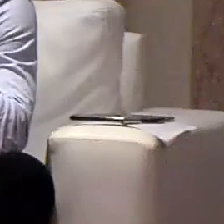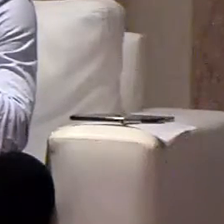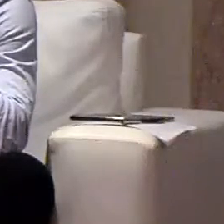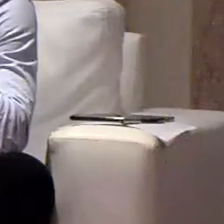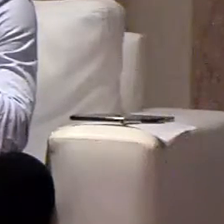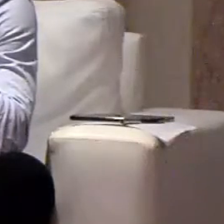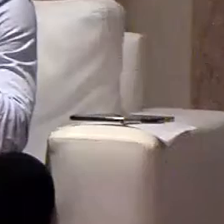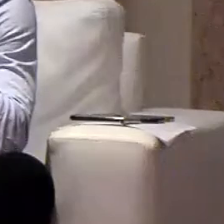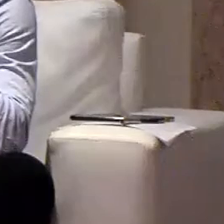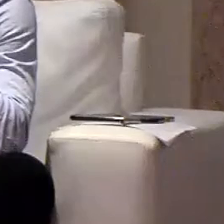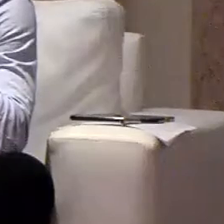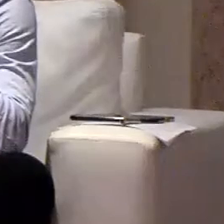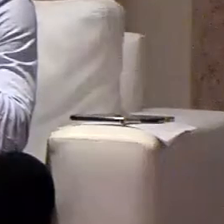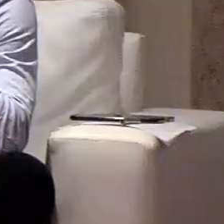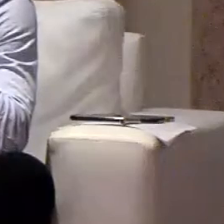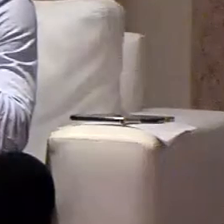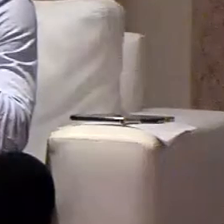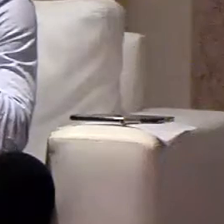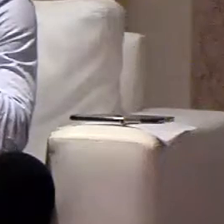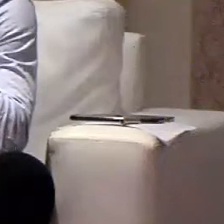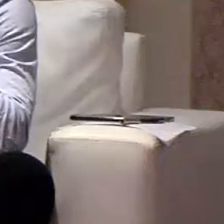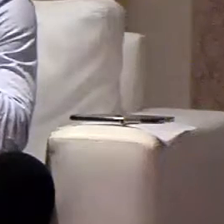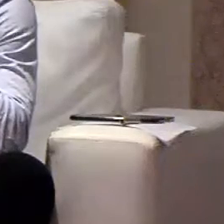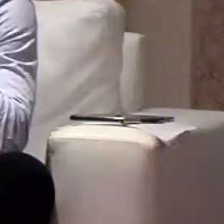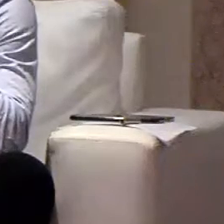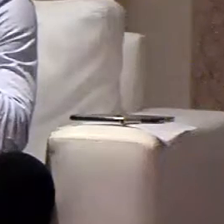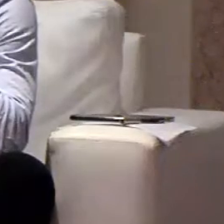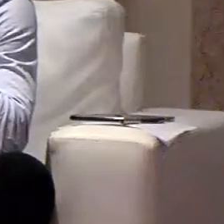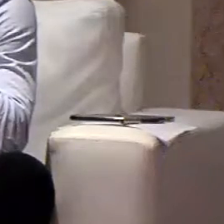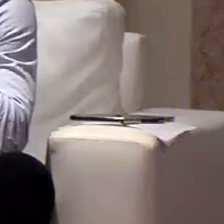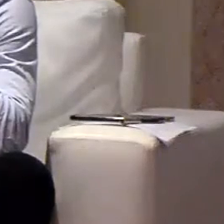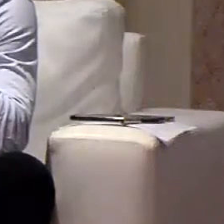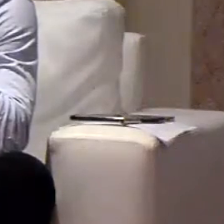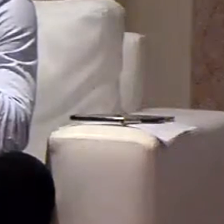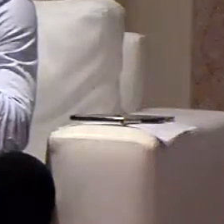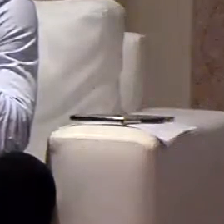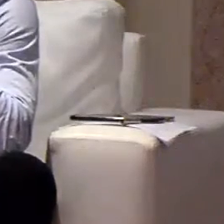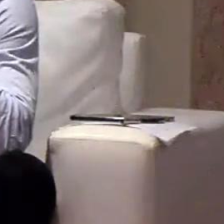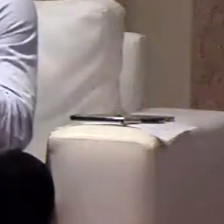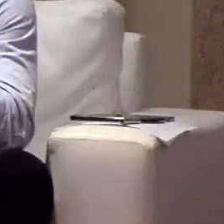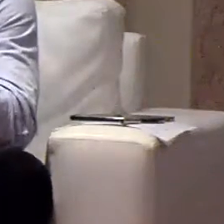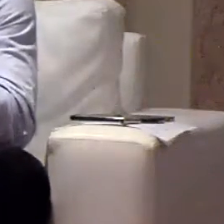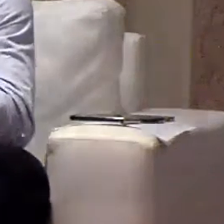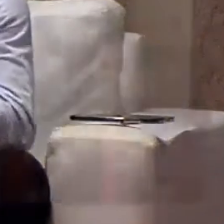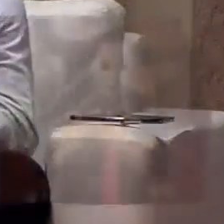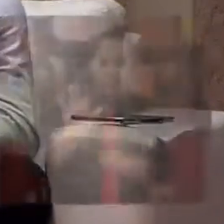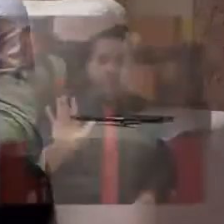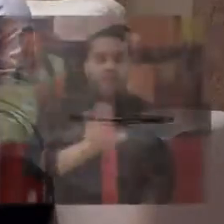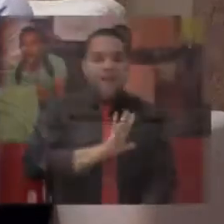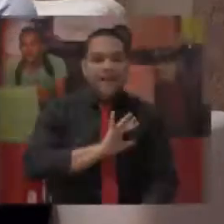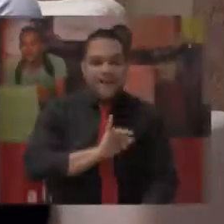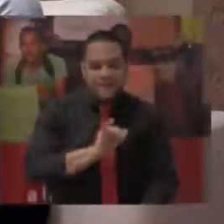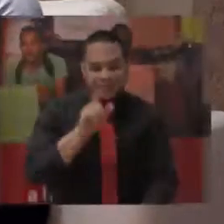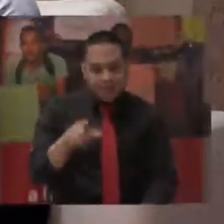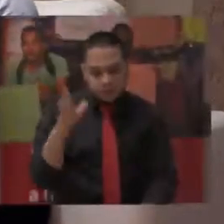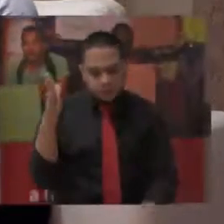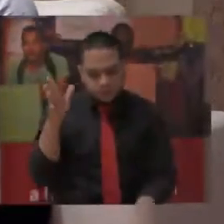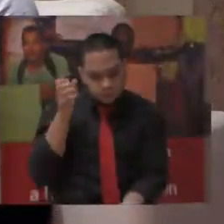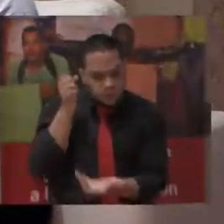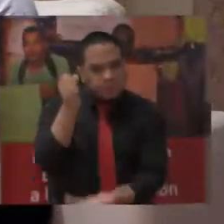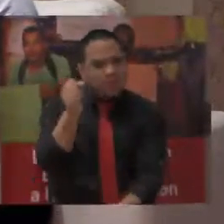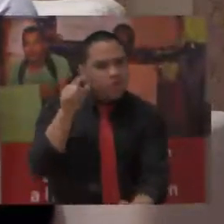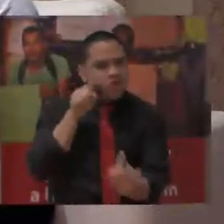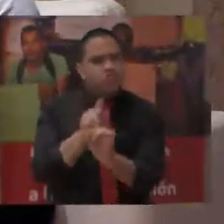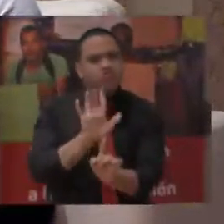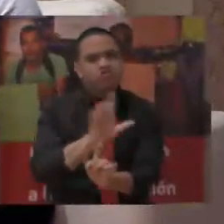estoy plenamente convencido con usted, y eso pues para mí no es nuevo, de que lo más importante en Cali es hacer inversión social. Y vuelvo y le repito,